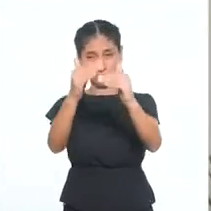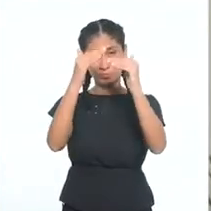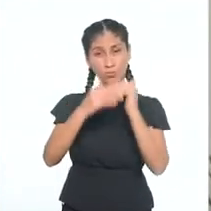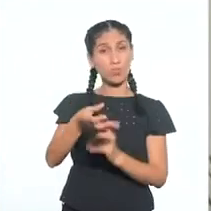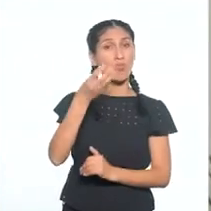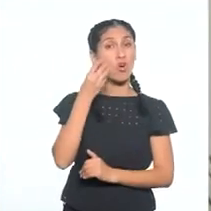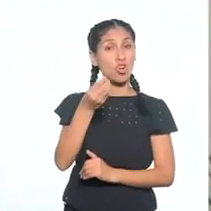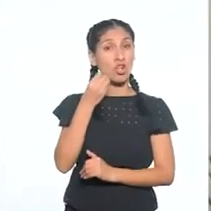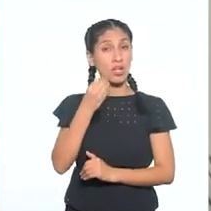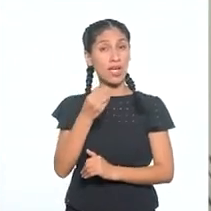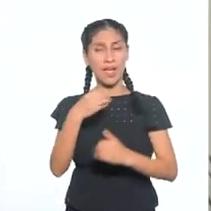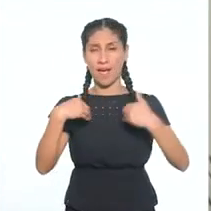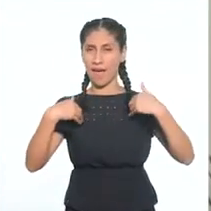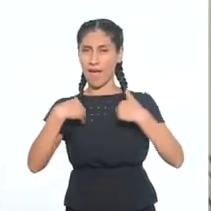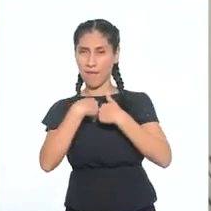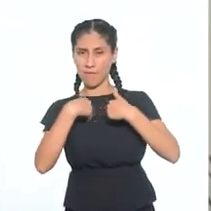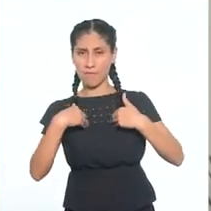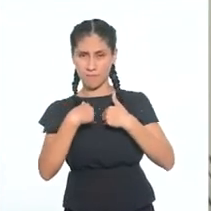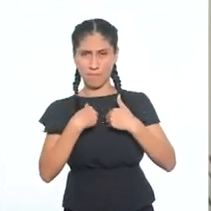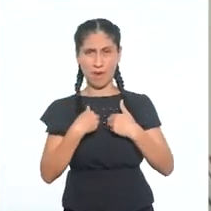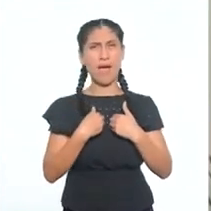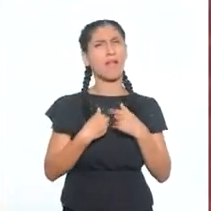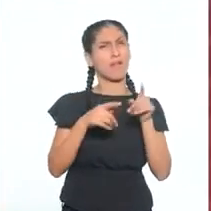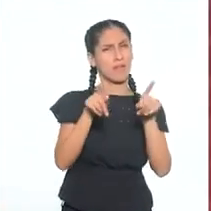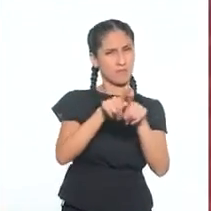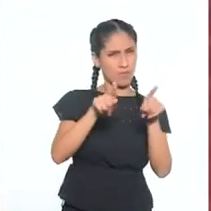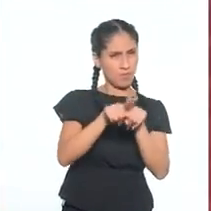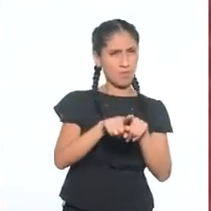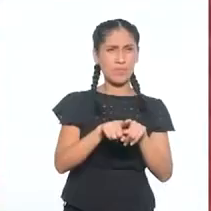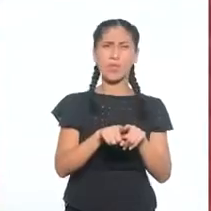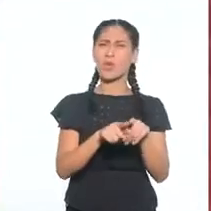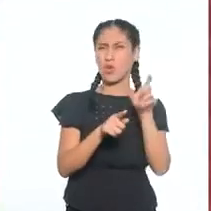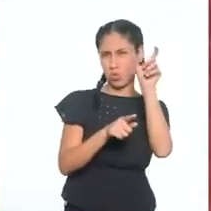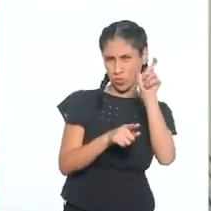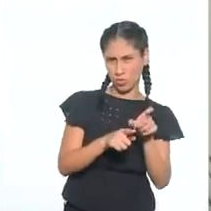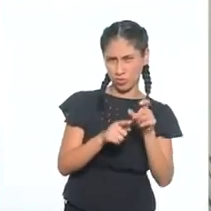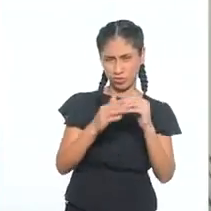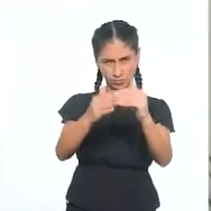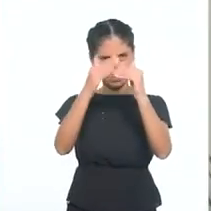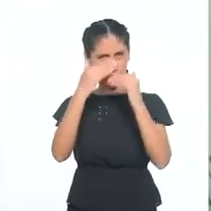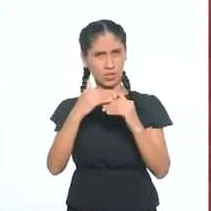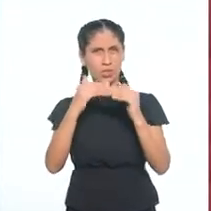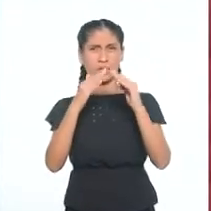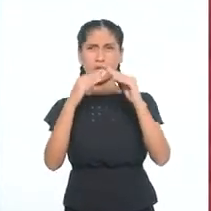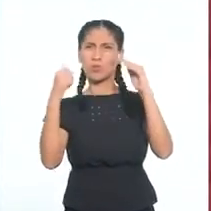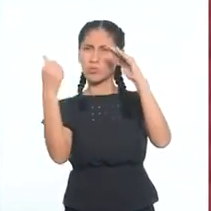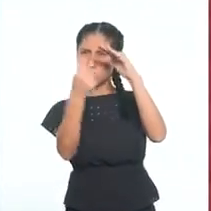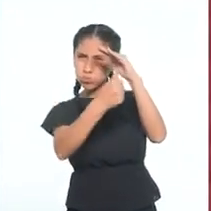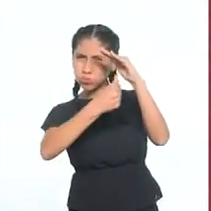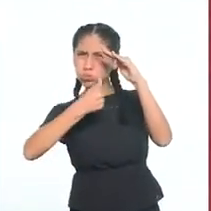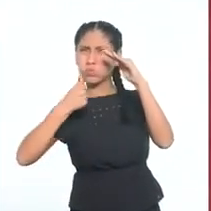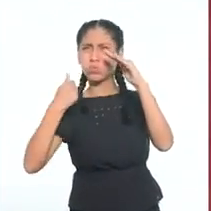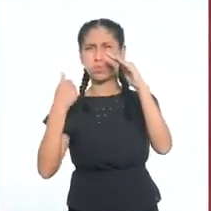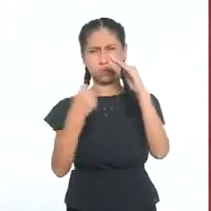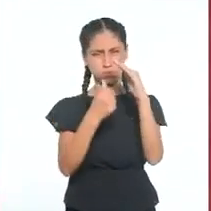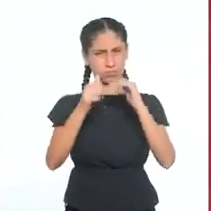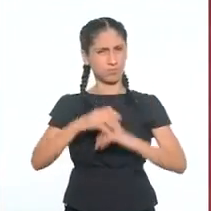causas animal y humana cuarentena encierro